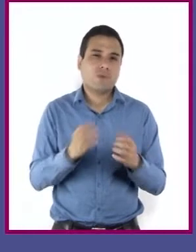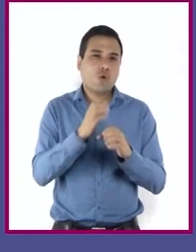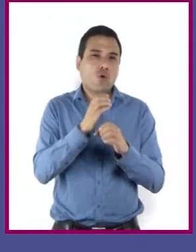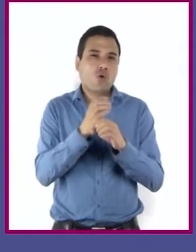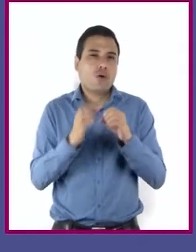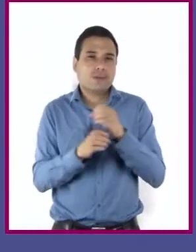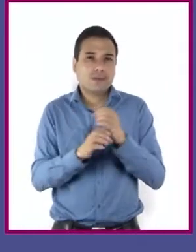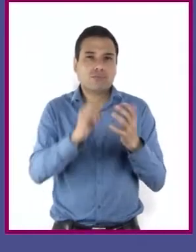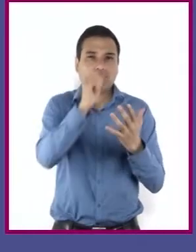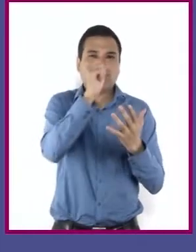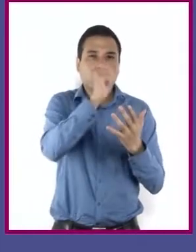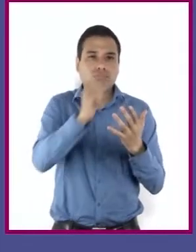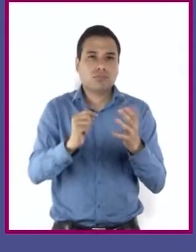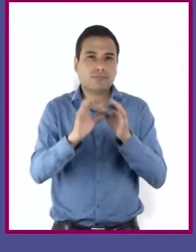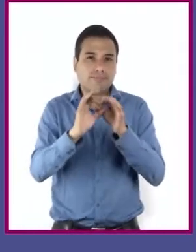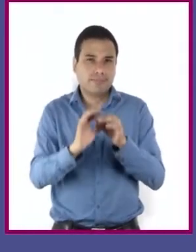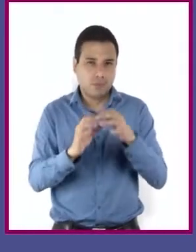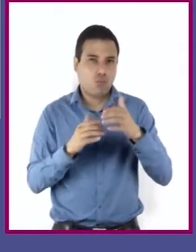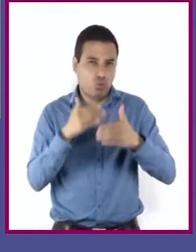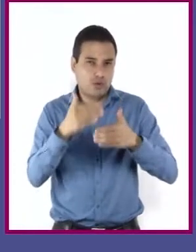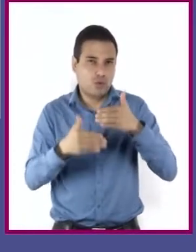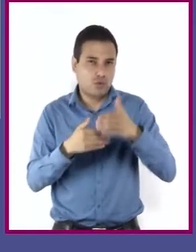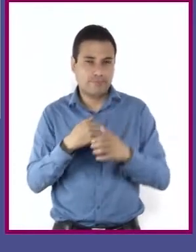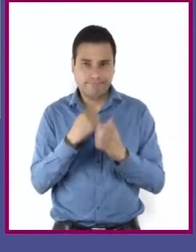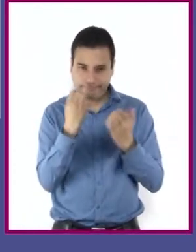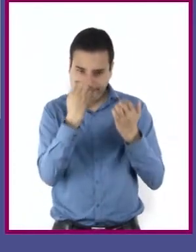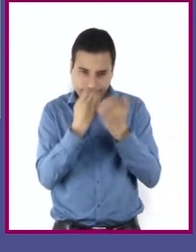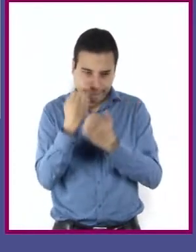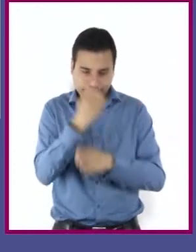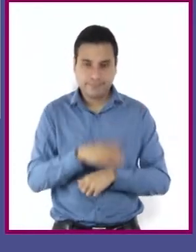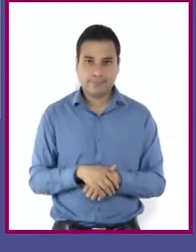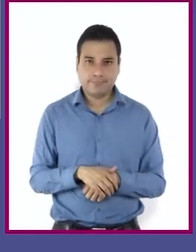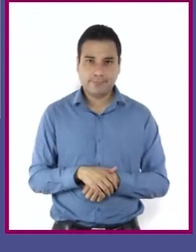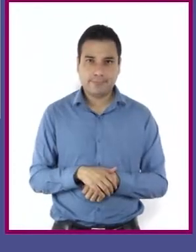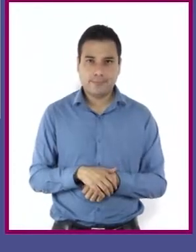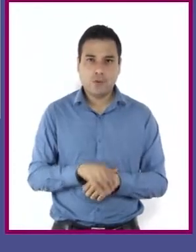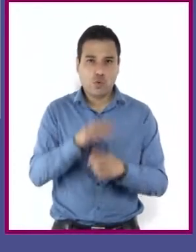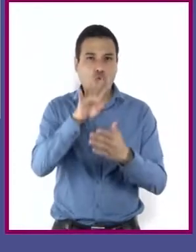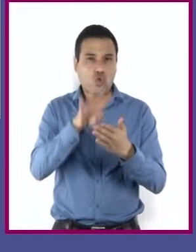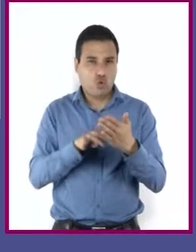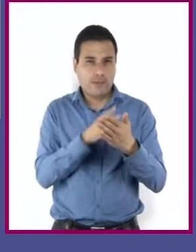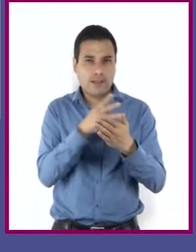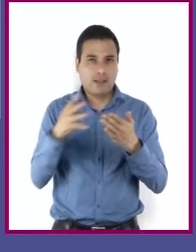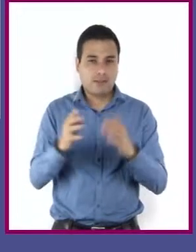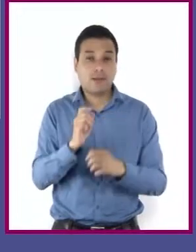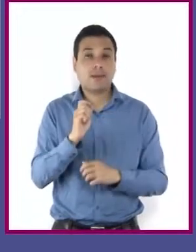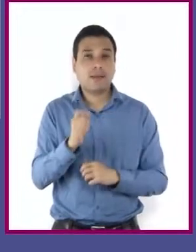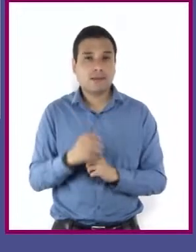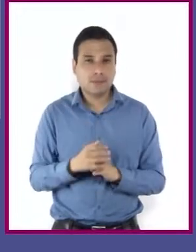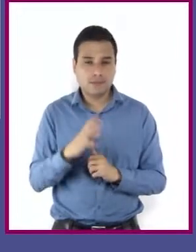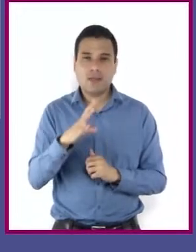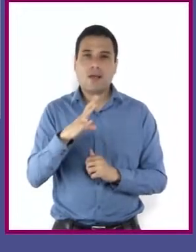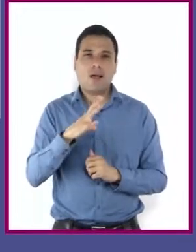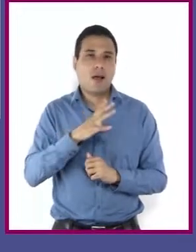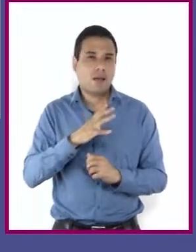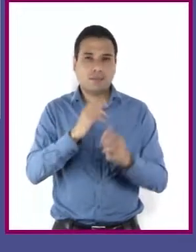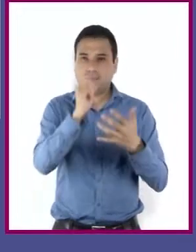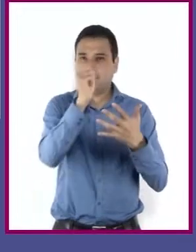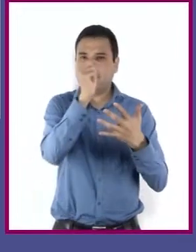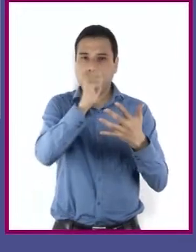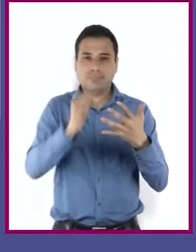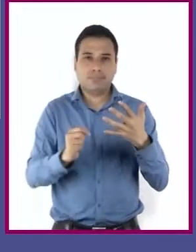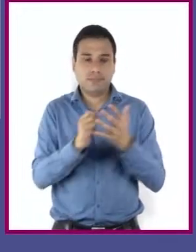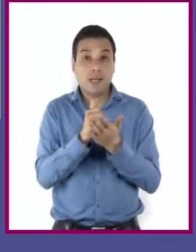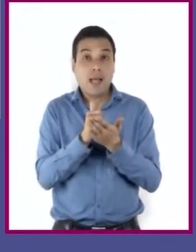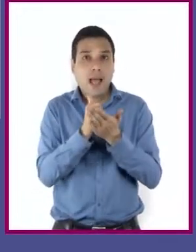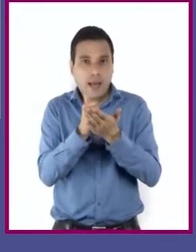un proceso que se busca evaluar. Rúbrica. Se basa en una serie de indicadores que permiten ubicar el grado